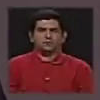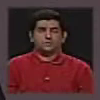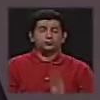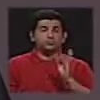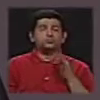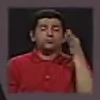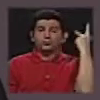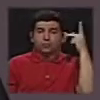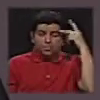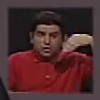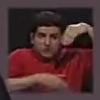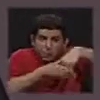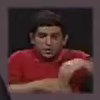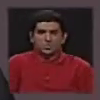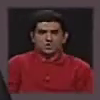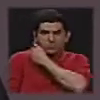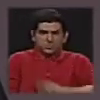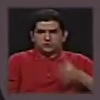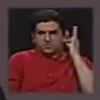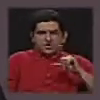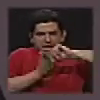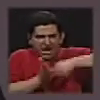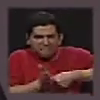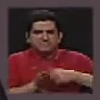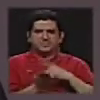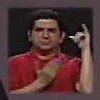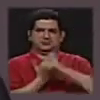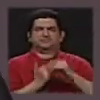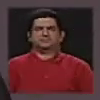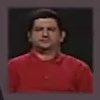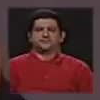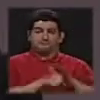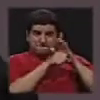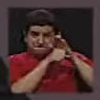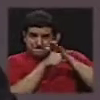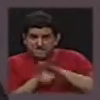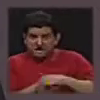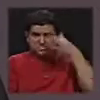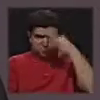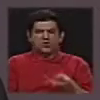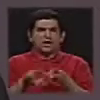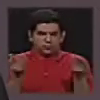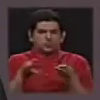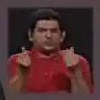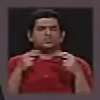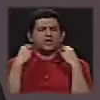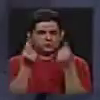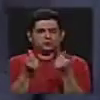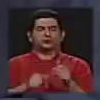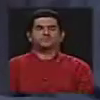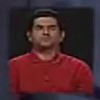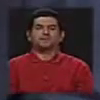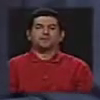su futuro político si la presidenta insiste en este proyecto. Entonces, la presión creo que va a dar frutos muy pronto. Don